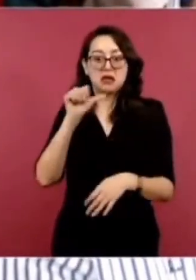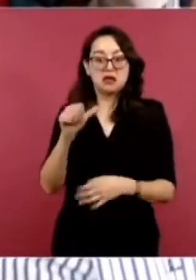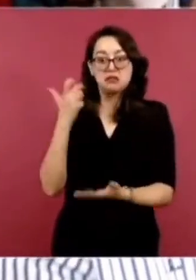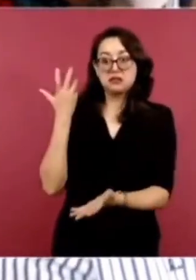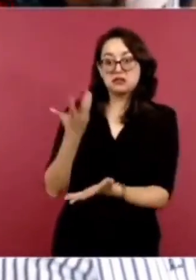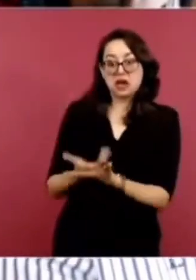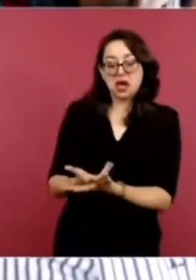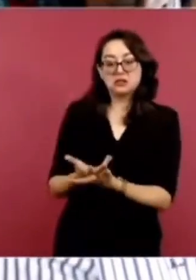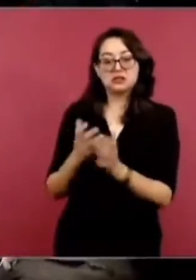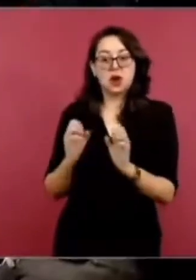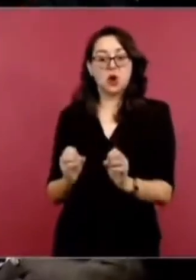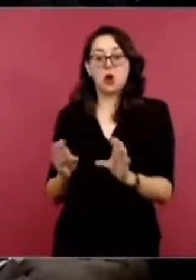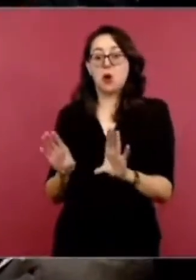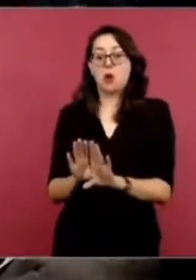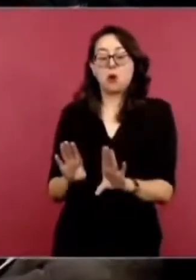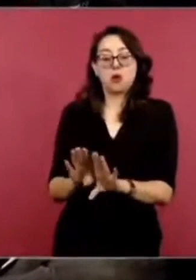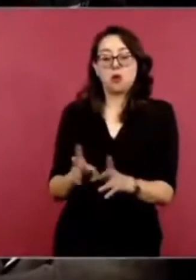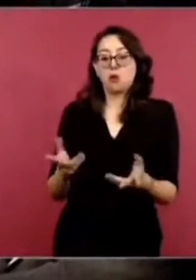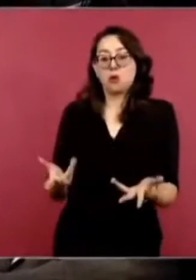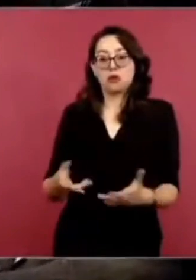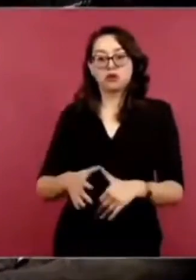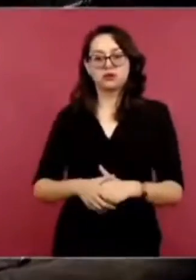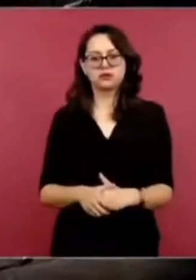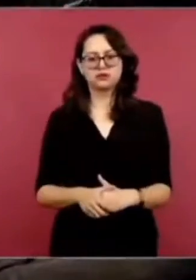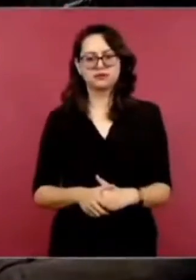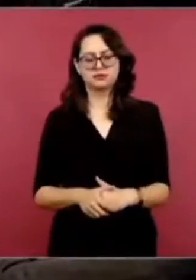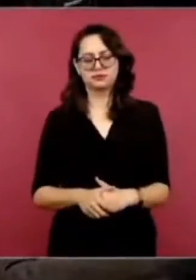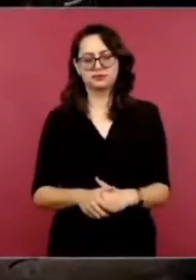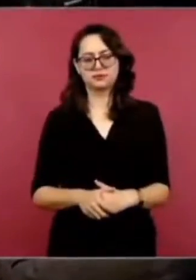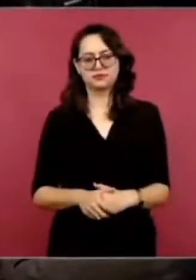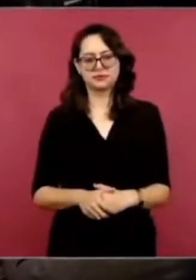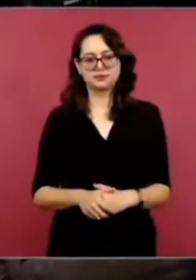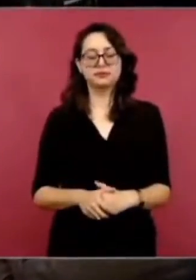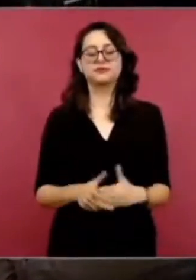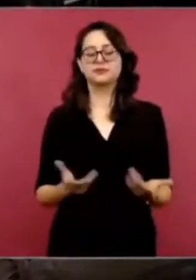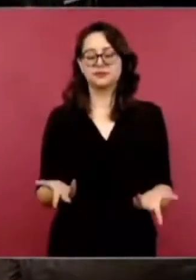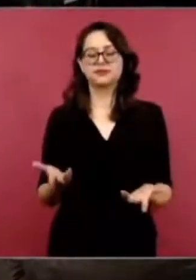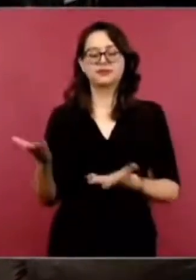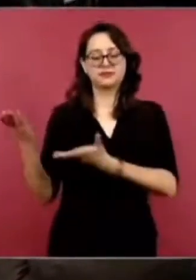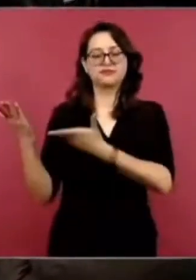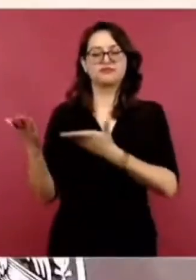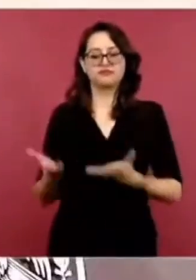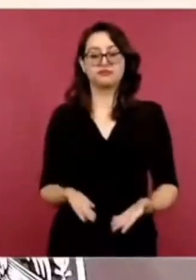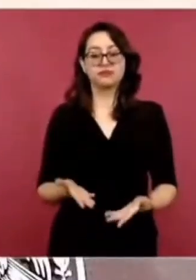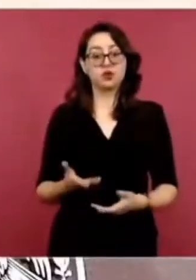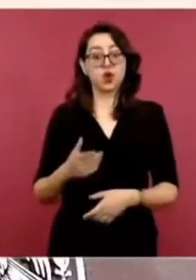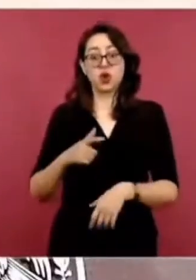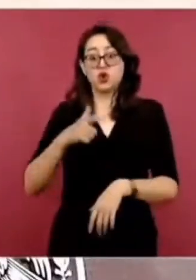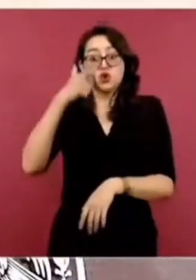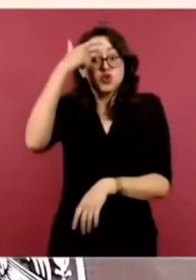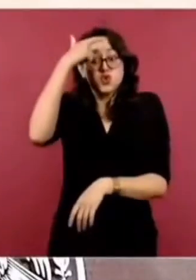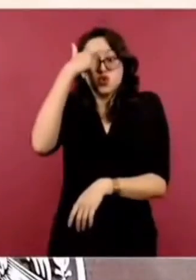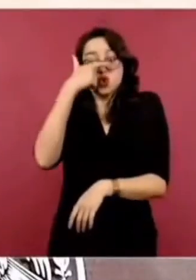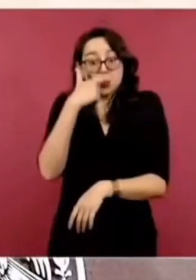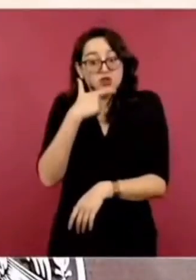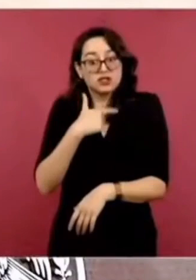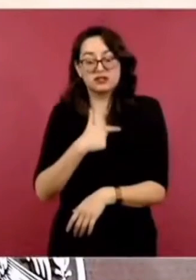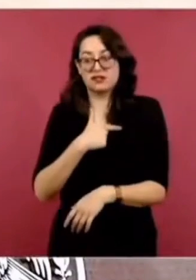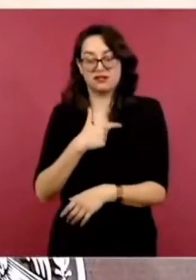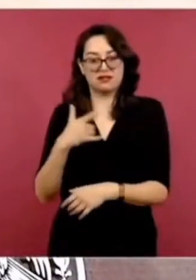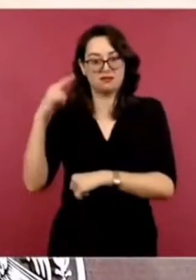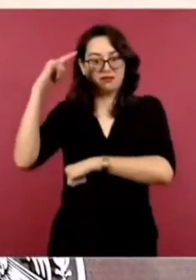de la agenda que tendrá el mandatario? Se reincorpora a las actividades. Ayer ya llegaron muy noche, pero a partir de